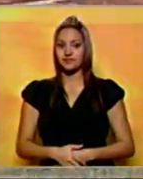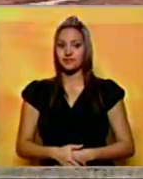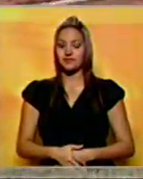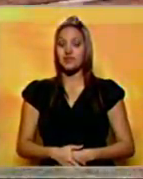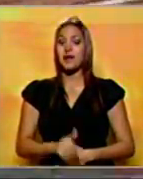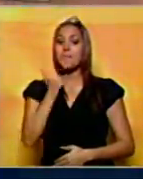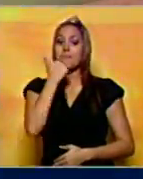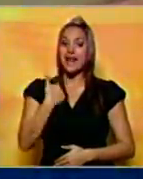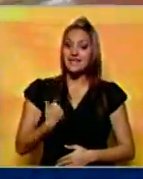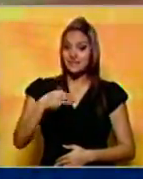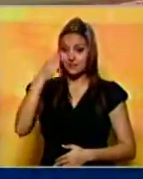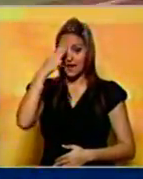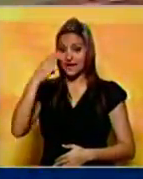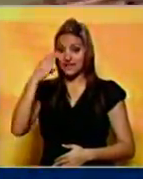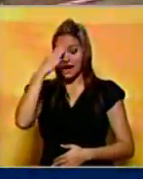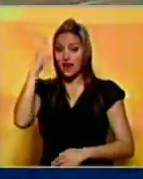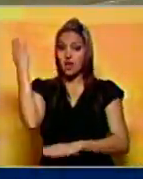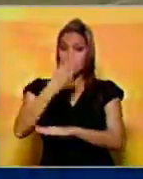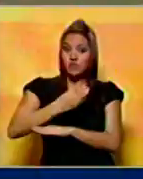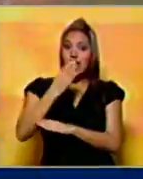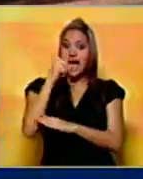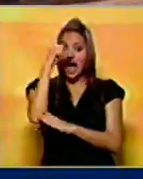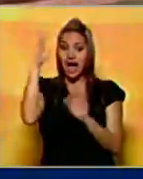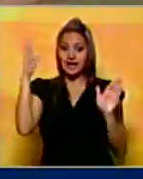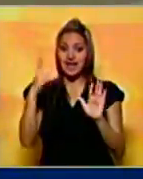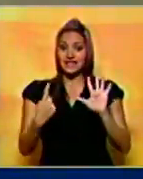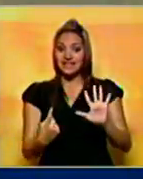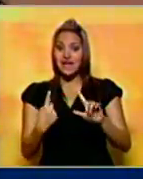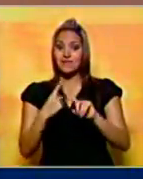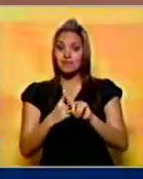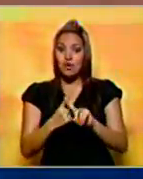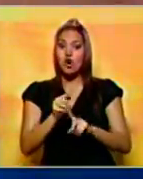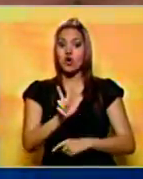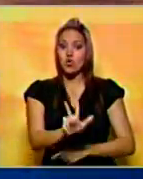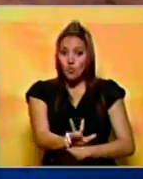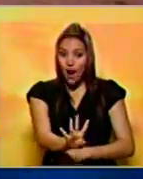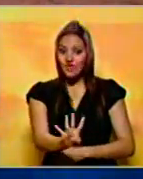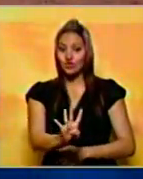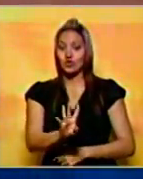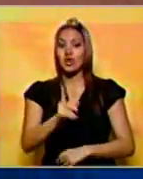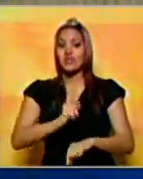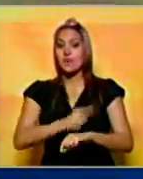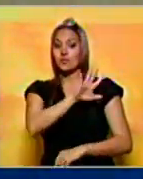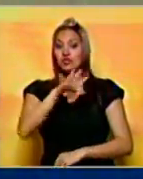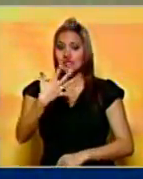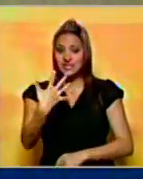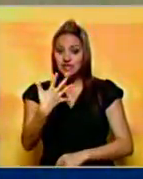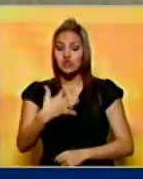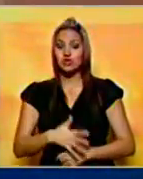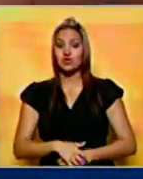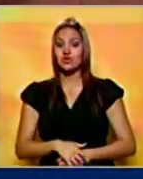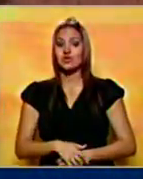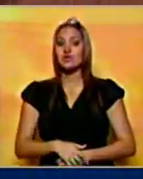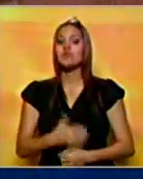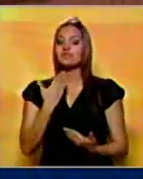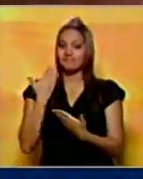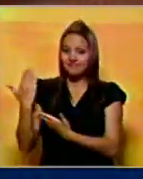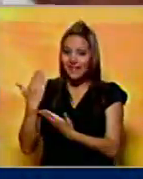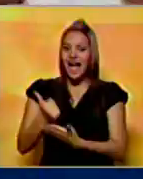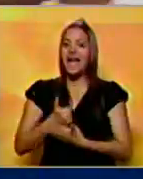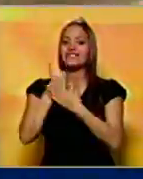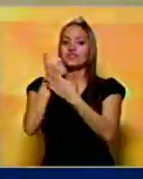En Valencia, los Navegantes del Magallanes vencieron a las Águilas del Zulia 6-4. En el quinto episodio, Jesús Flores la robó por el campo corto,